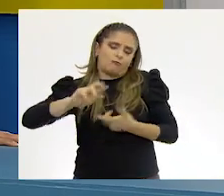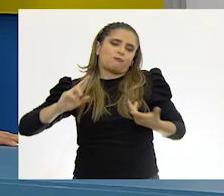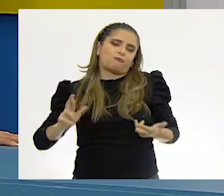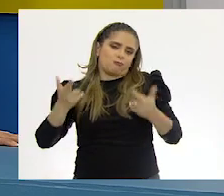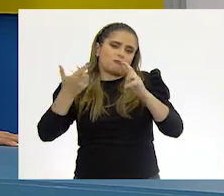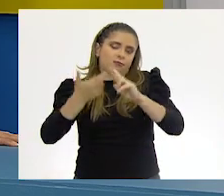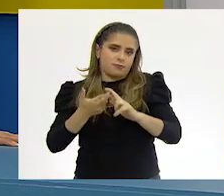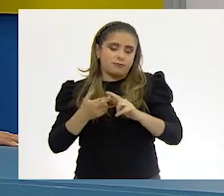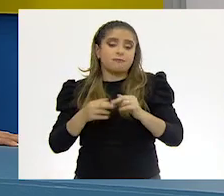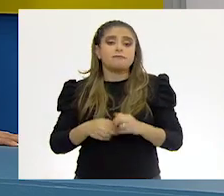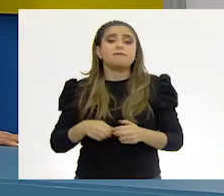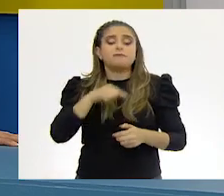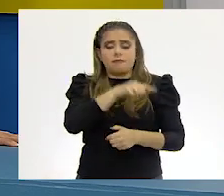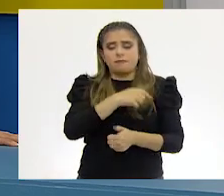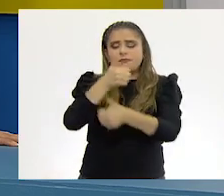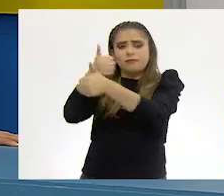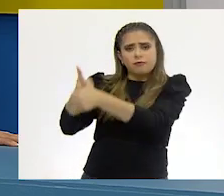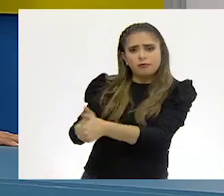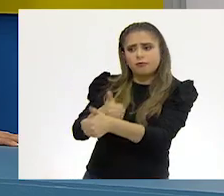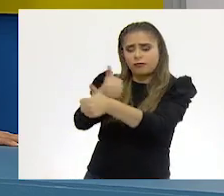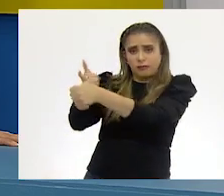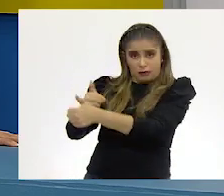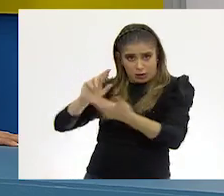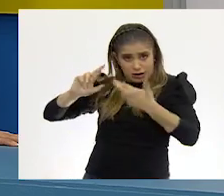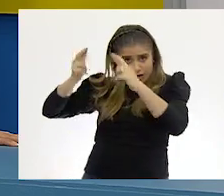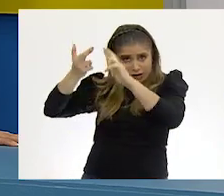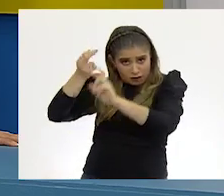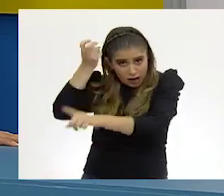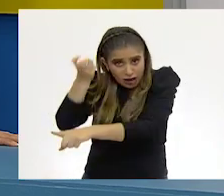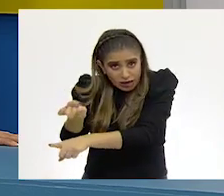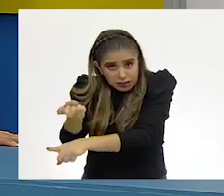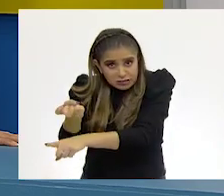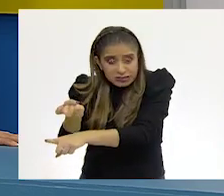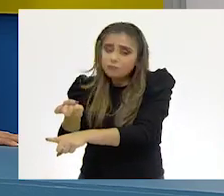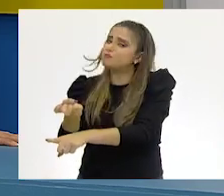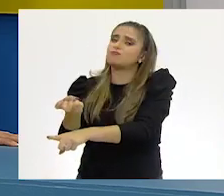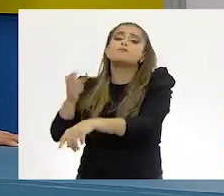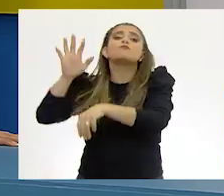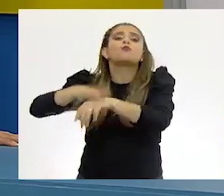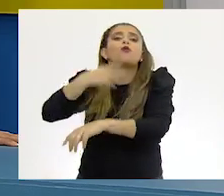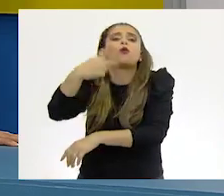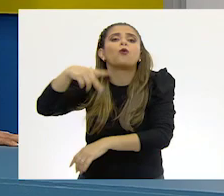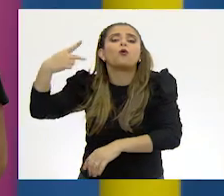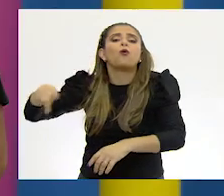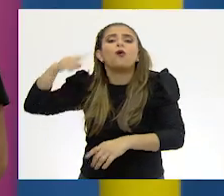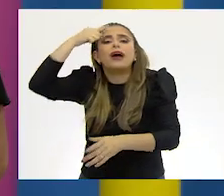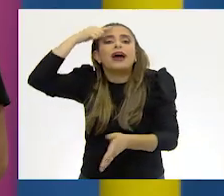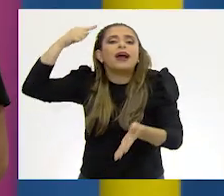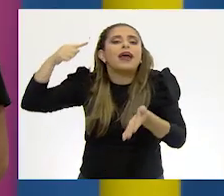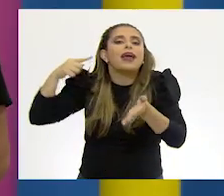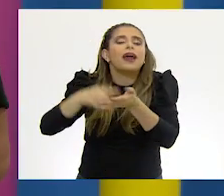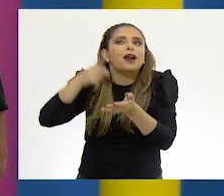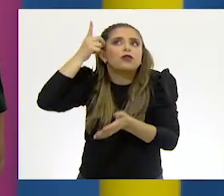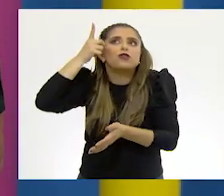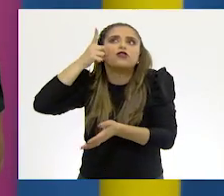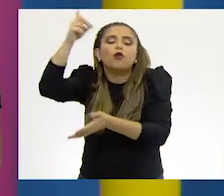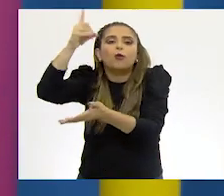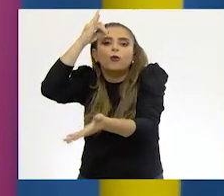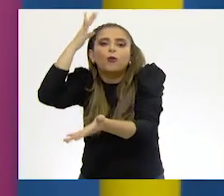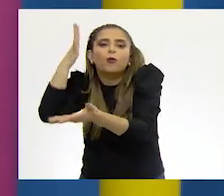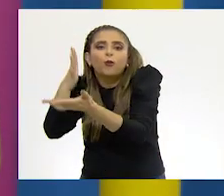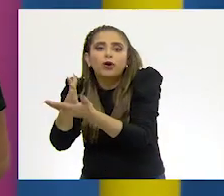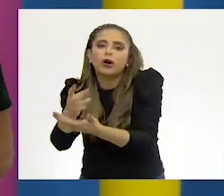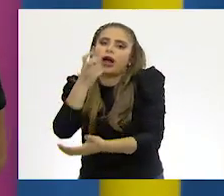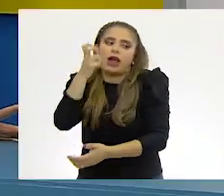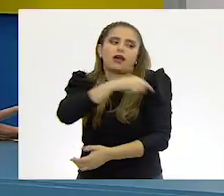La persecución que le siguieron sí fueron a causa de sus creencias. ¿Y eso por qué sucedió